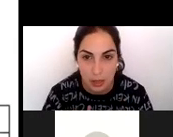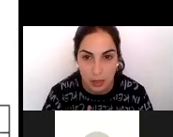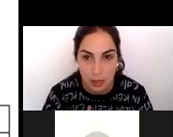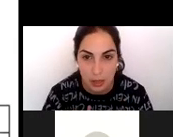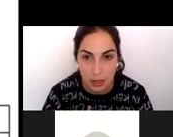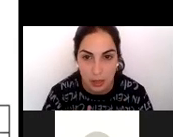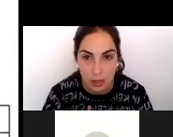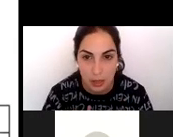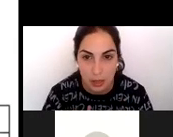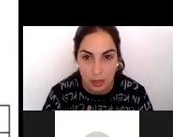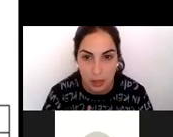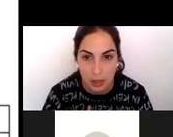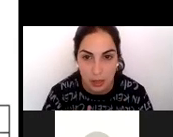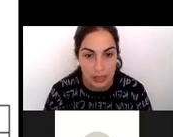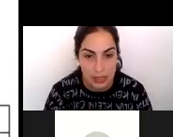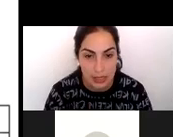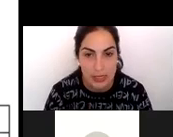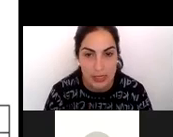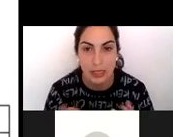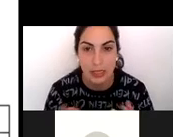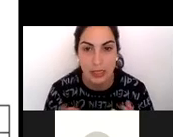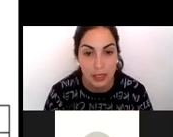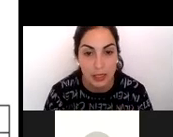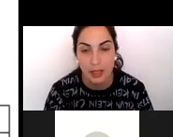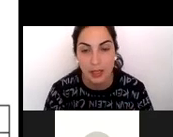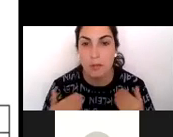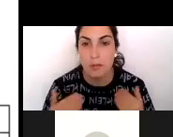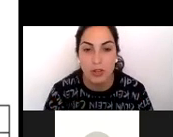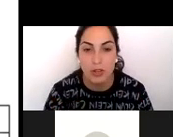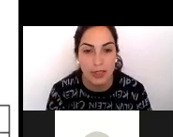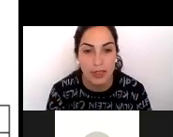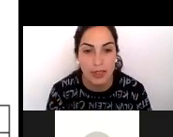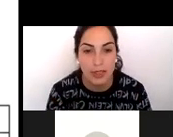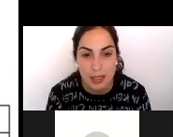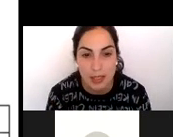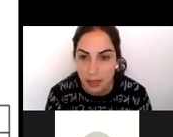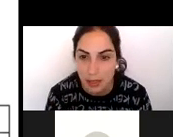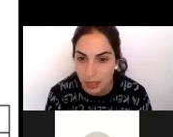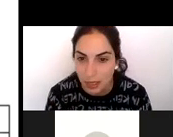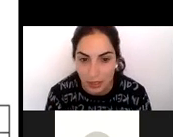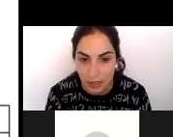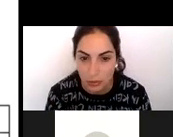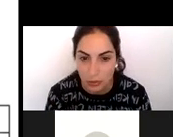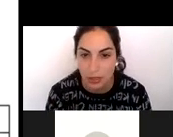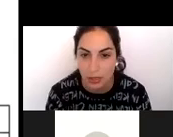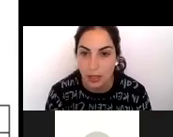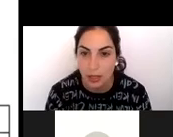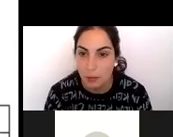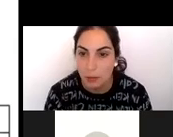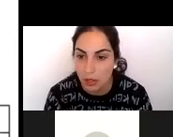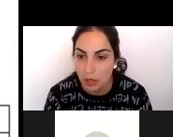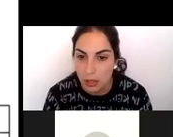preguntarme si es, qué medio periodístico pertenece y qué línea editorial, me voy en el análisis más detallado de esta portada.